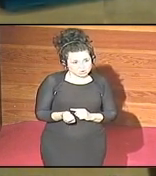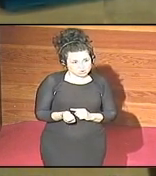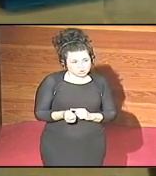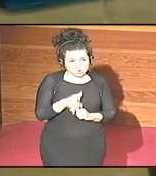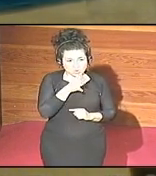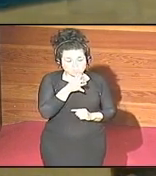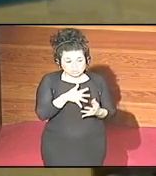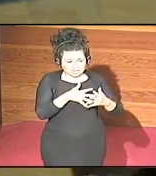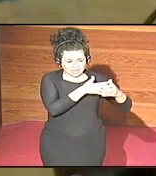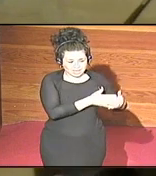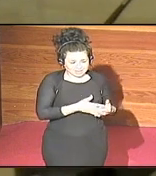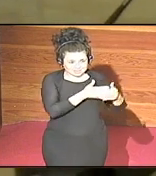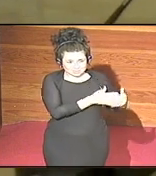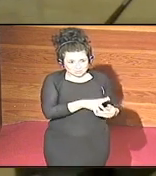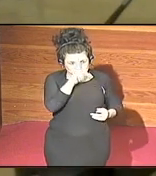de América...